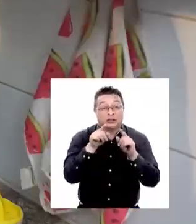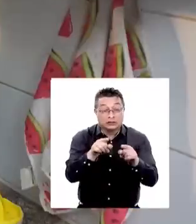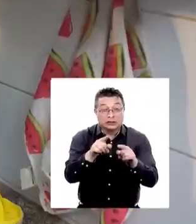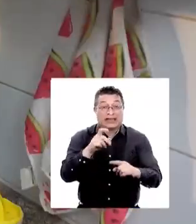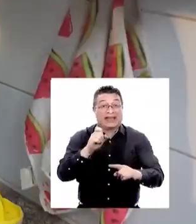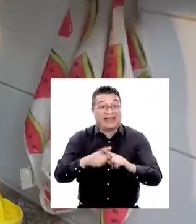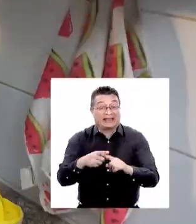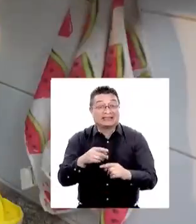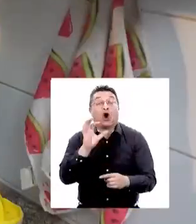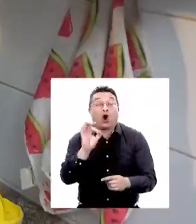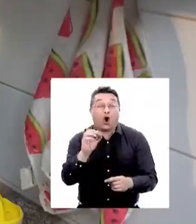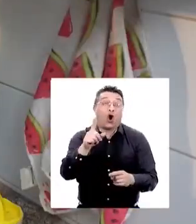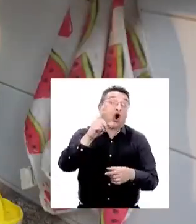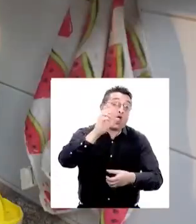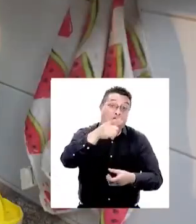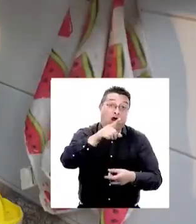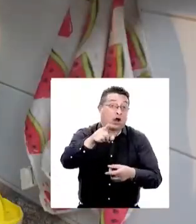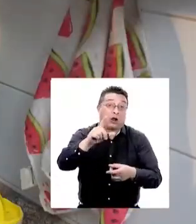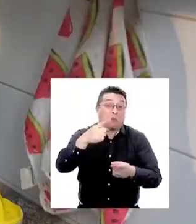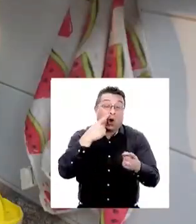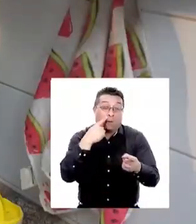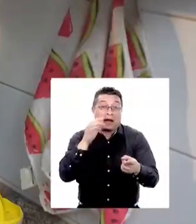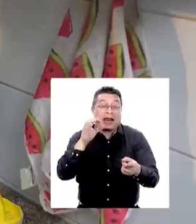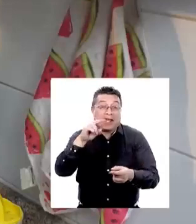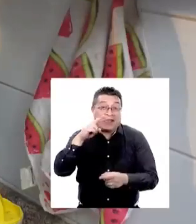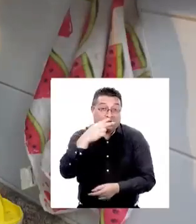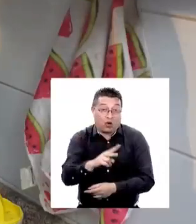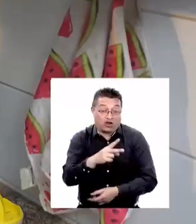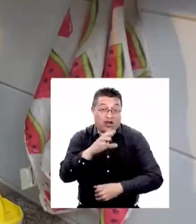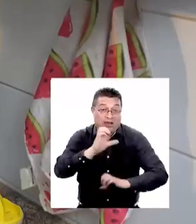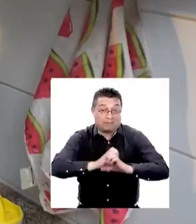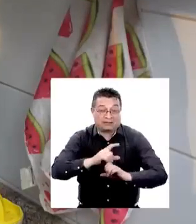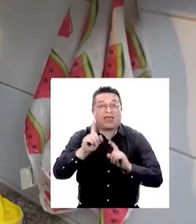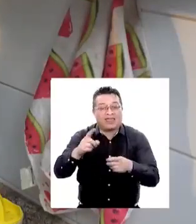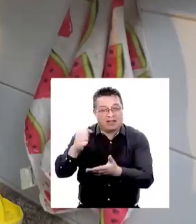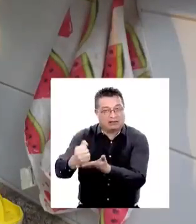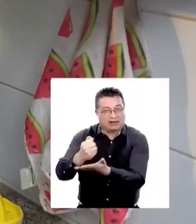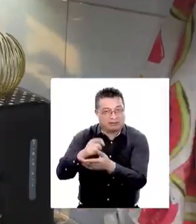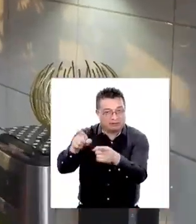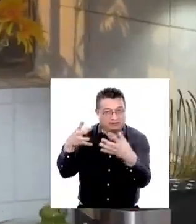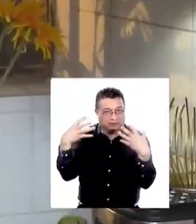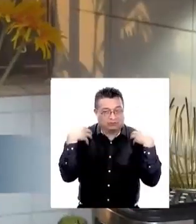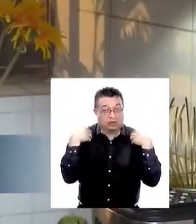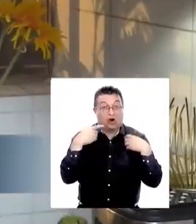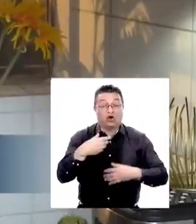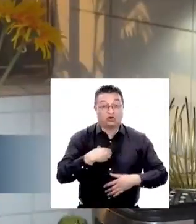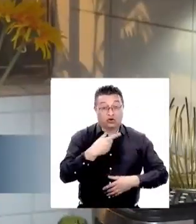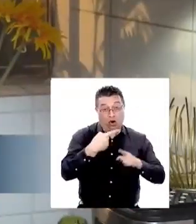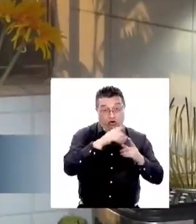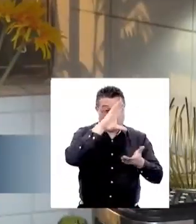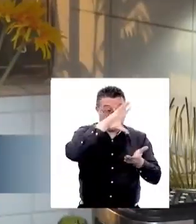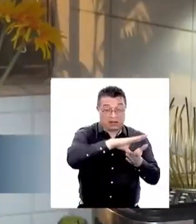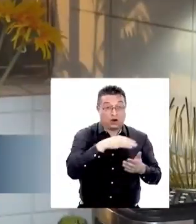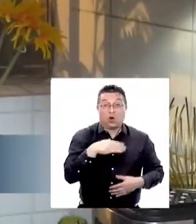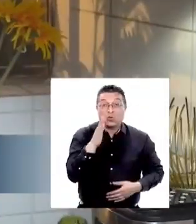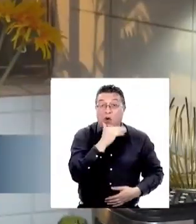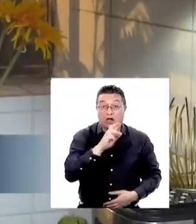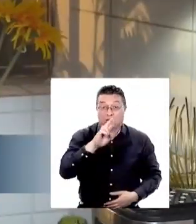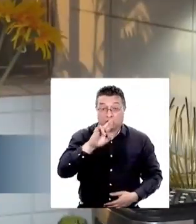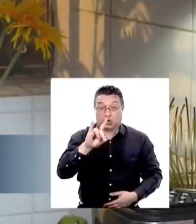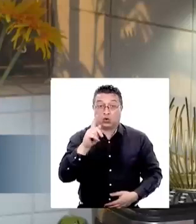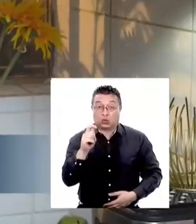La o el jefe que uno tiene, el empleador, debe hacer el trámite de la cotización. Si la persona migrante todavía no tiene